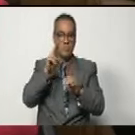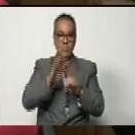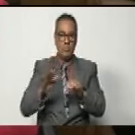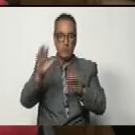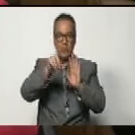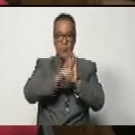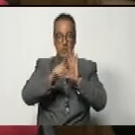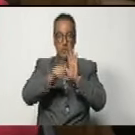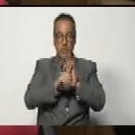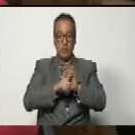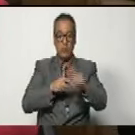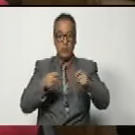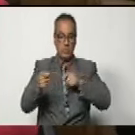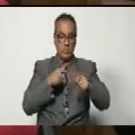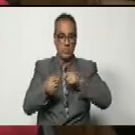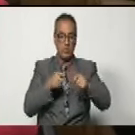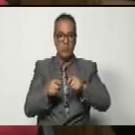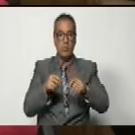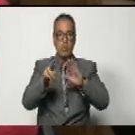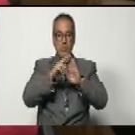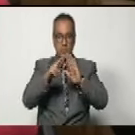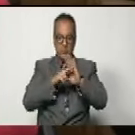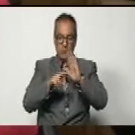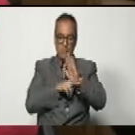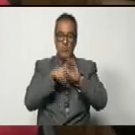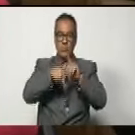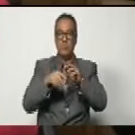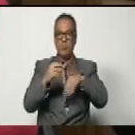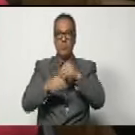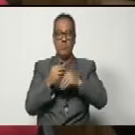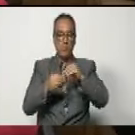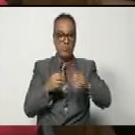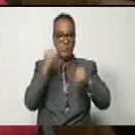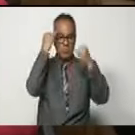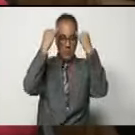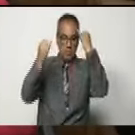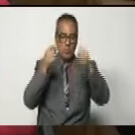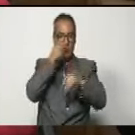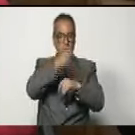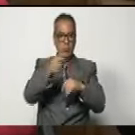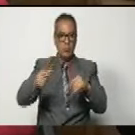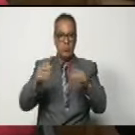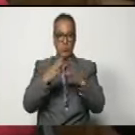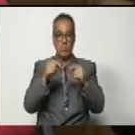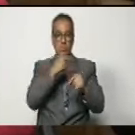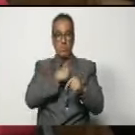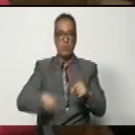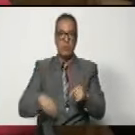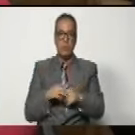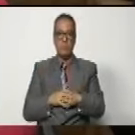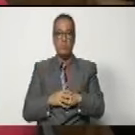la ley que regule la materia y su reglamento, surjan de la iniciativa popular. Es todo, ciudadano